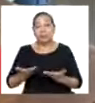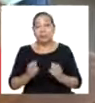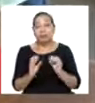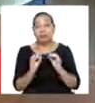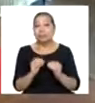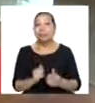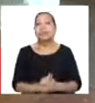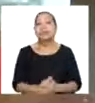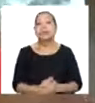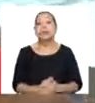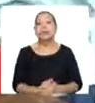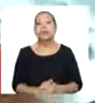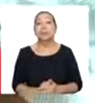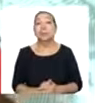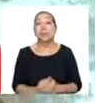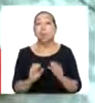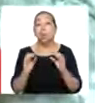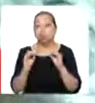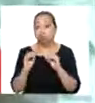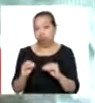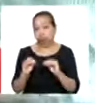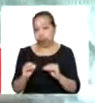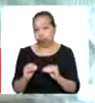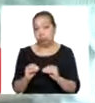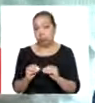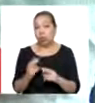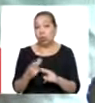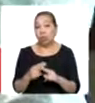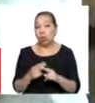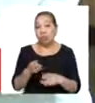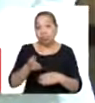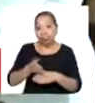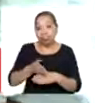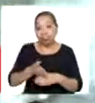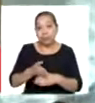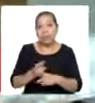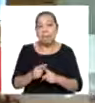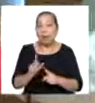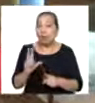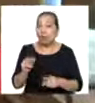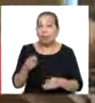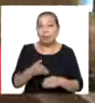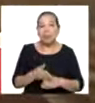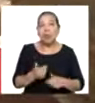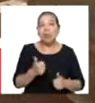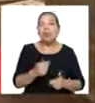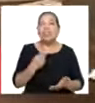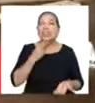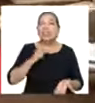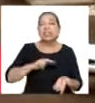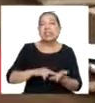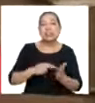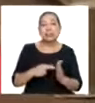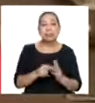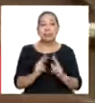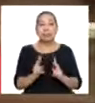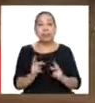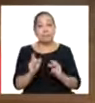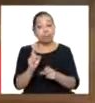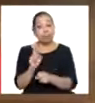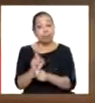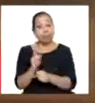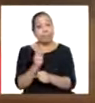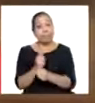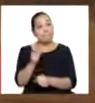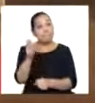nosotros brindamos es un curso de capacitación que se denomina Carpintería para No Carpinteros, el cual está orientado para